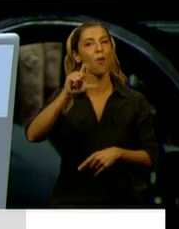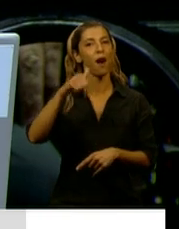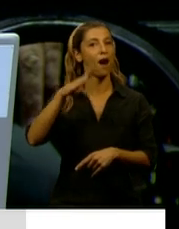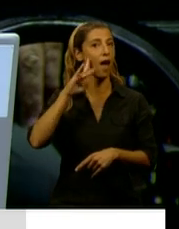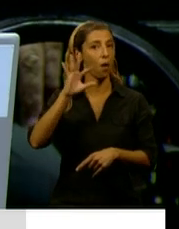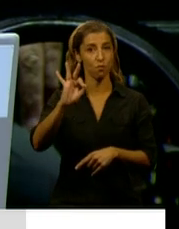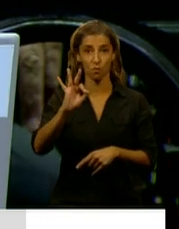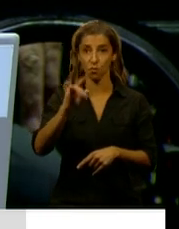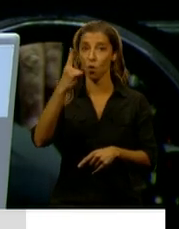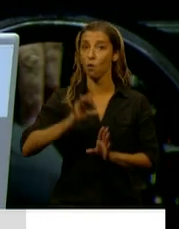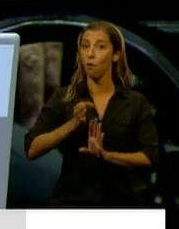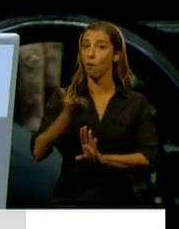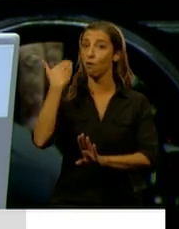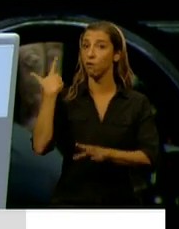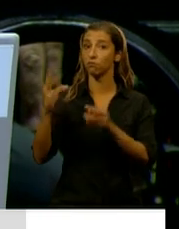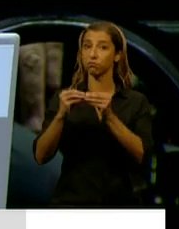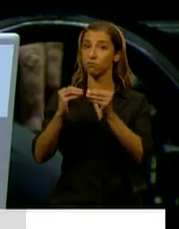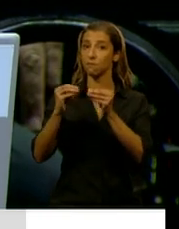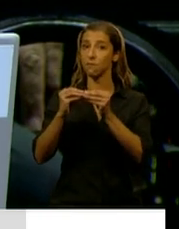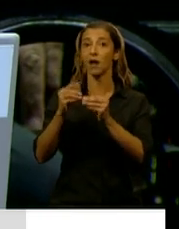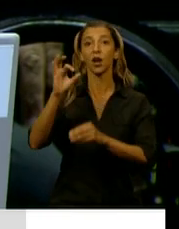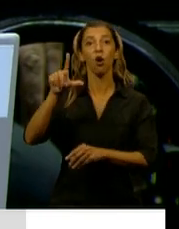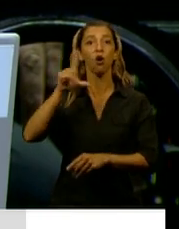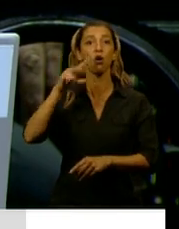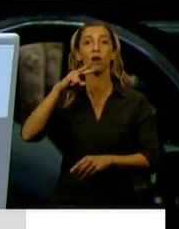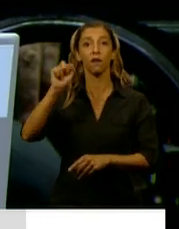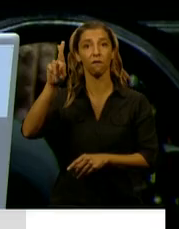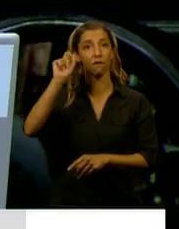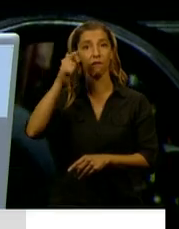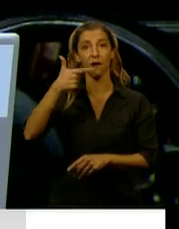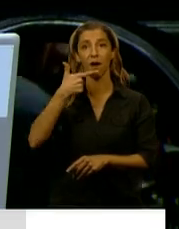nuestro compañero Héctor Olivares, vamos a pedir un minuto de silencio.